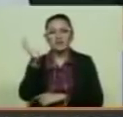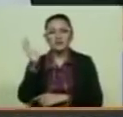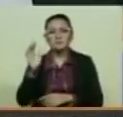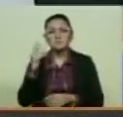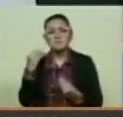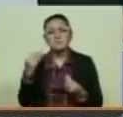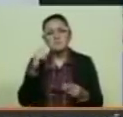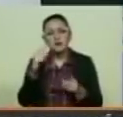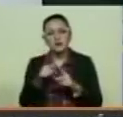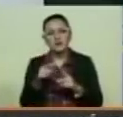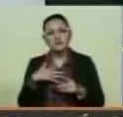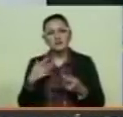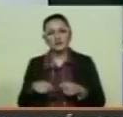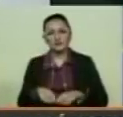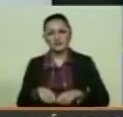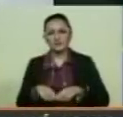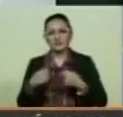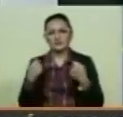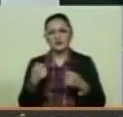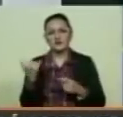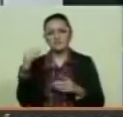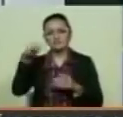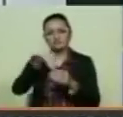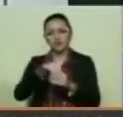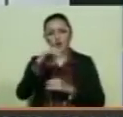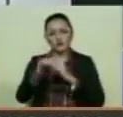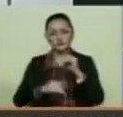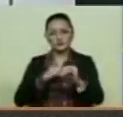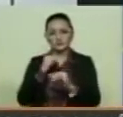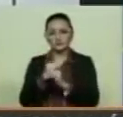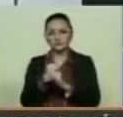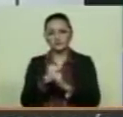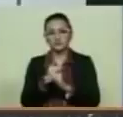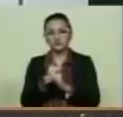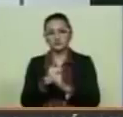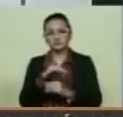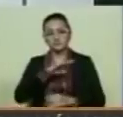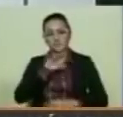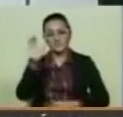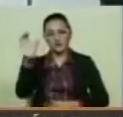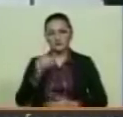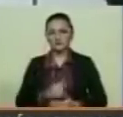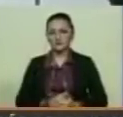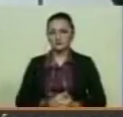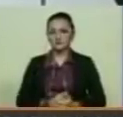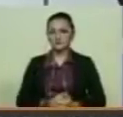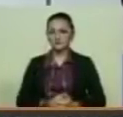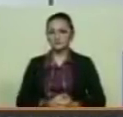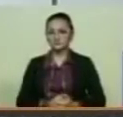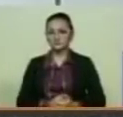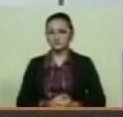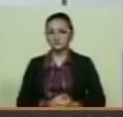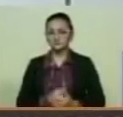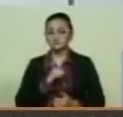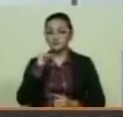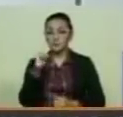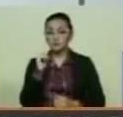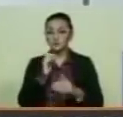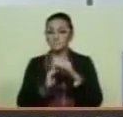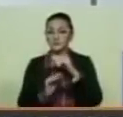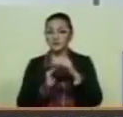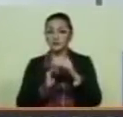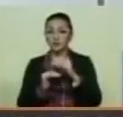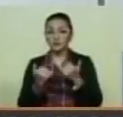que nunca va a ocurrir, que es una intervención internacional de nuestra sagrada patria. Así que con esta policía migratoria